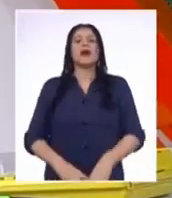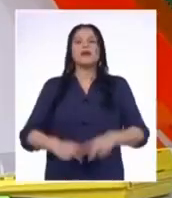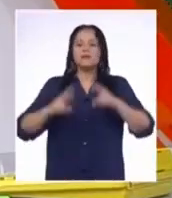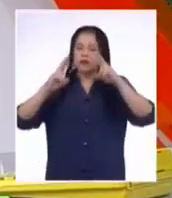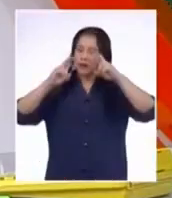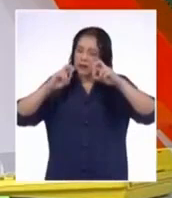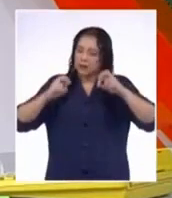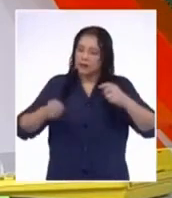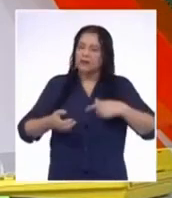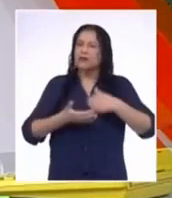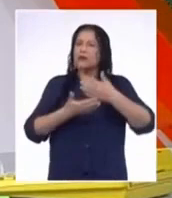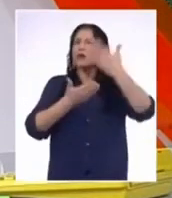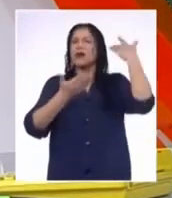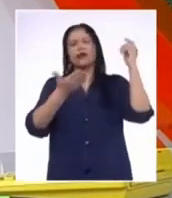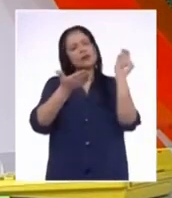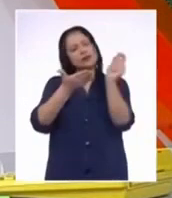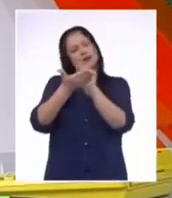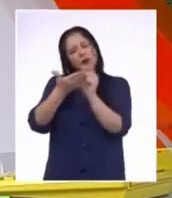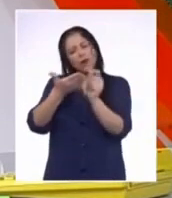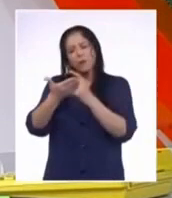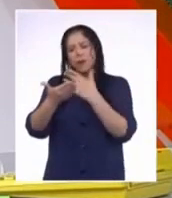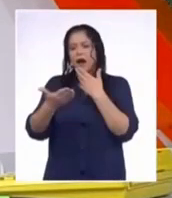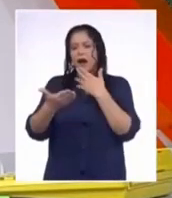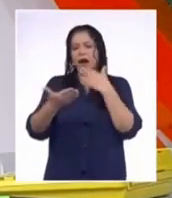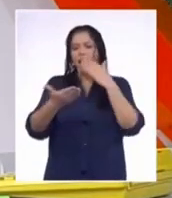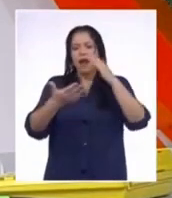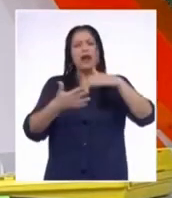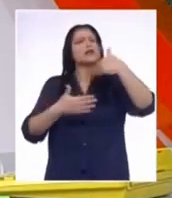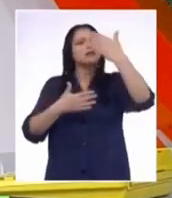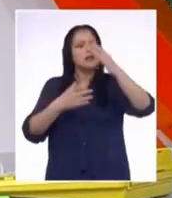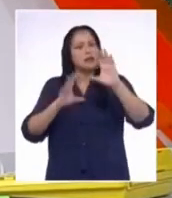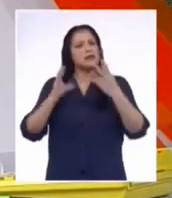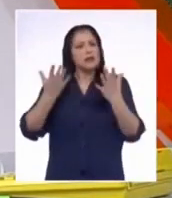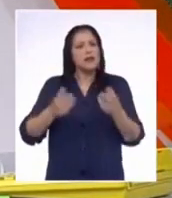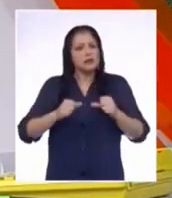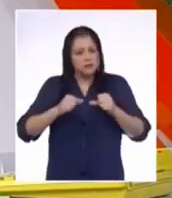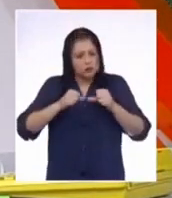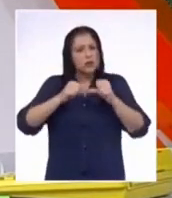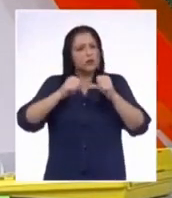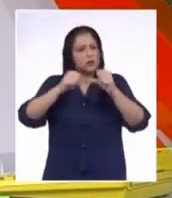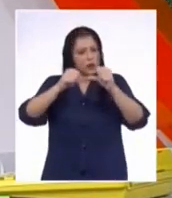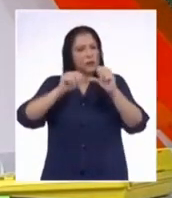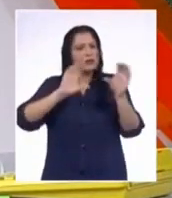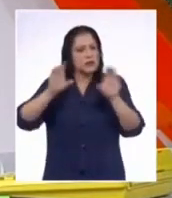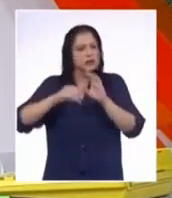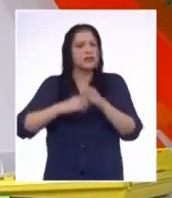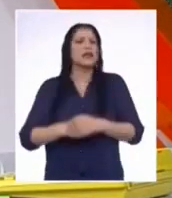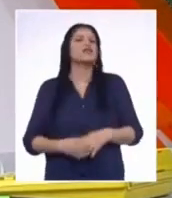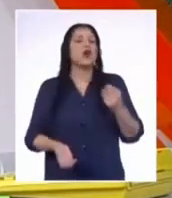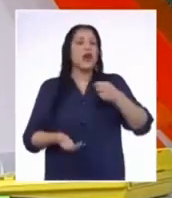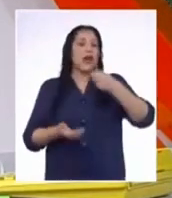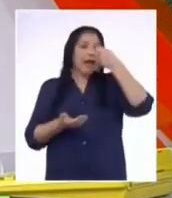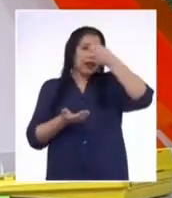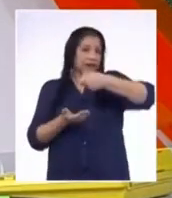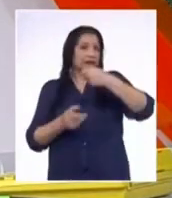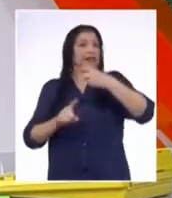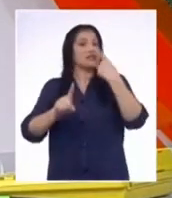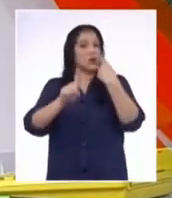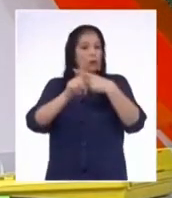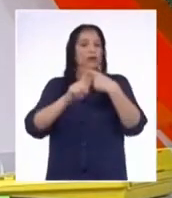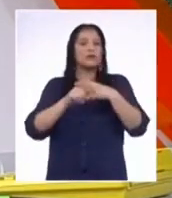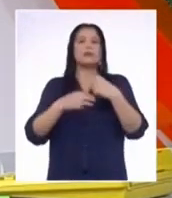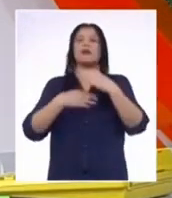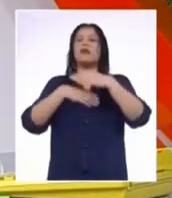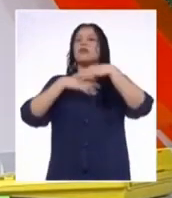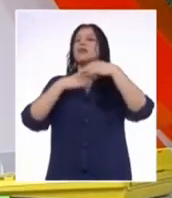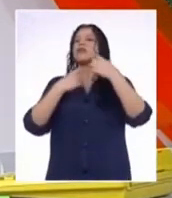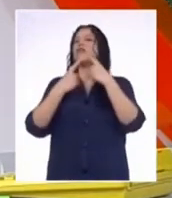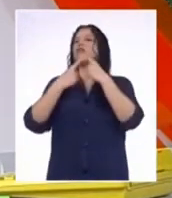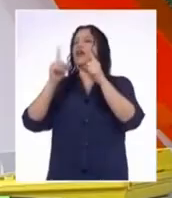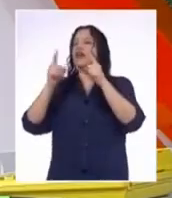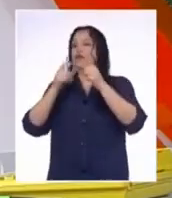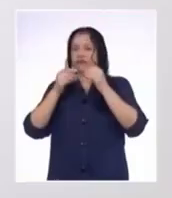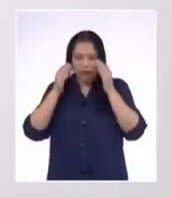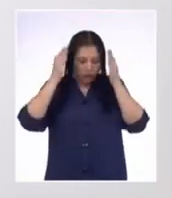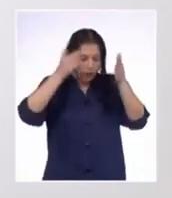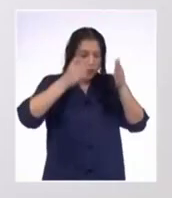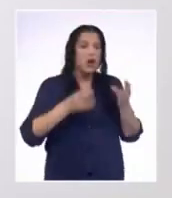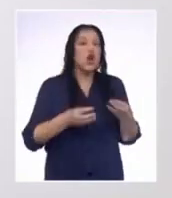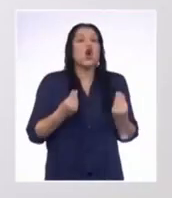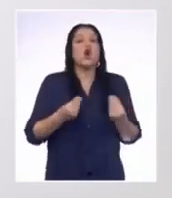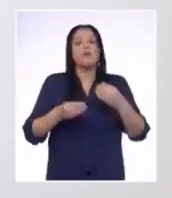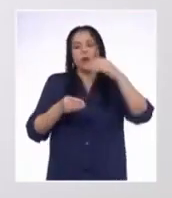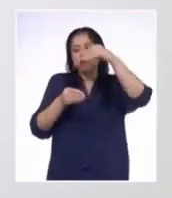Revisando mis notas, veo que en el siguiente programa seguimos desarrollando el interés compuesto, pero desde otro enfoque, el del